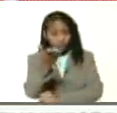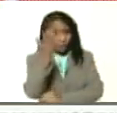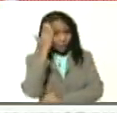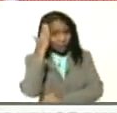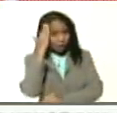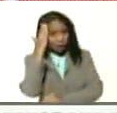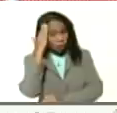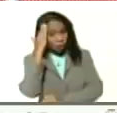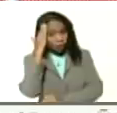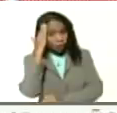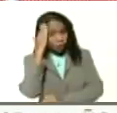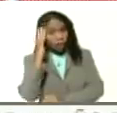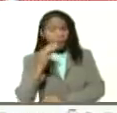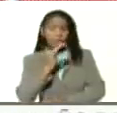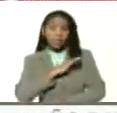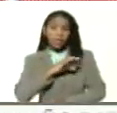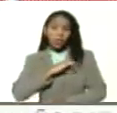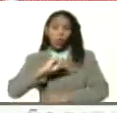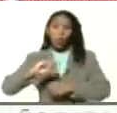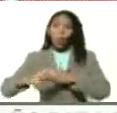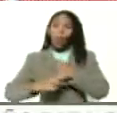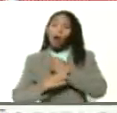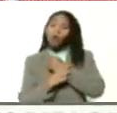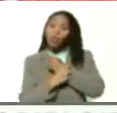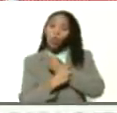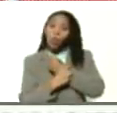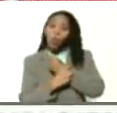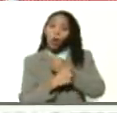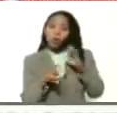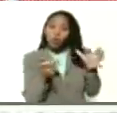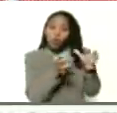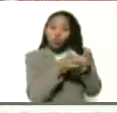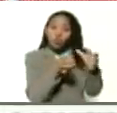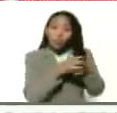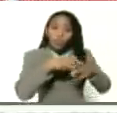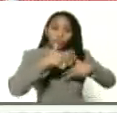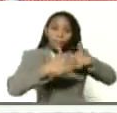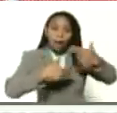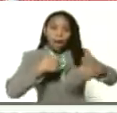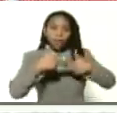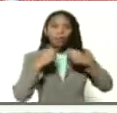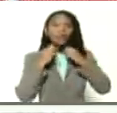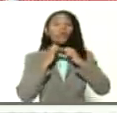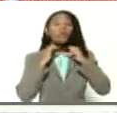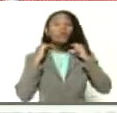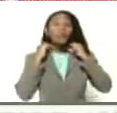saben, del señor Juan Guaidó y su pandilla de criminales de cuello blanco.